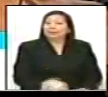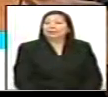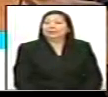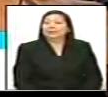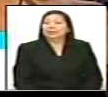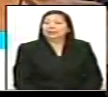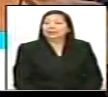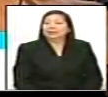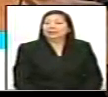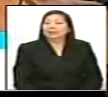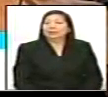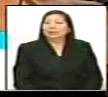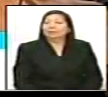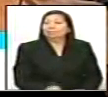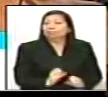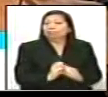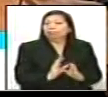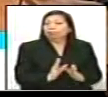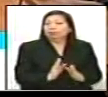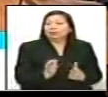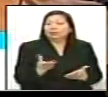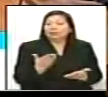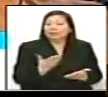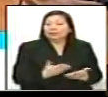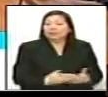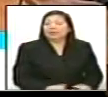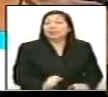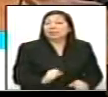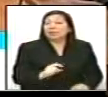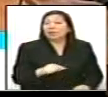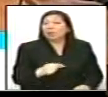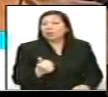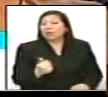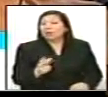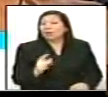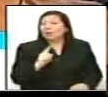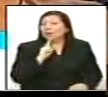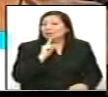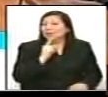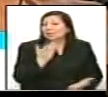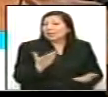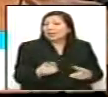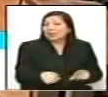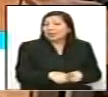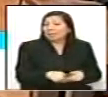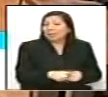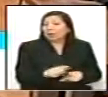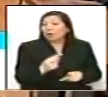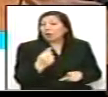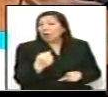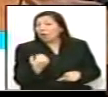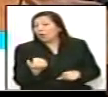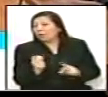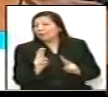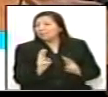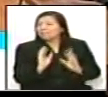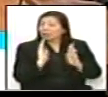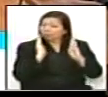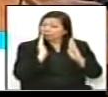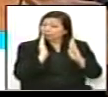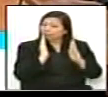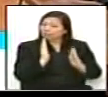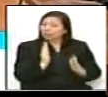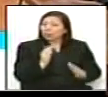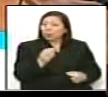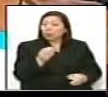para vislumbrar la cuestión de la inmunidad, si alguna, o si esto no sería también visto por otras miradas quizás más conservadoras,